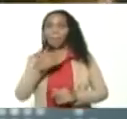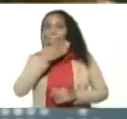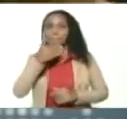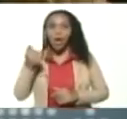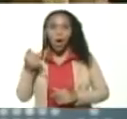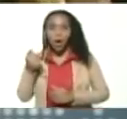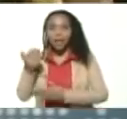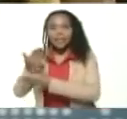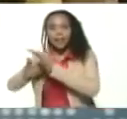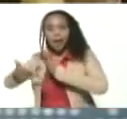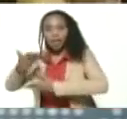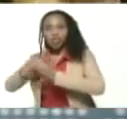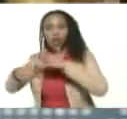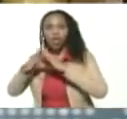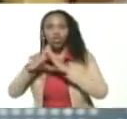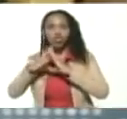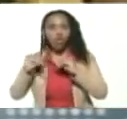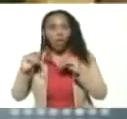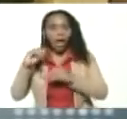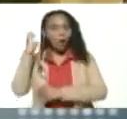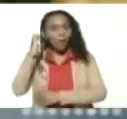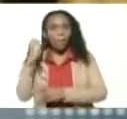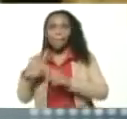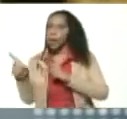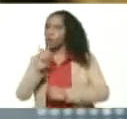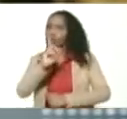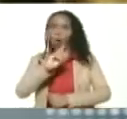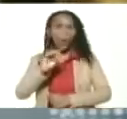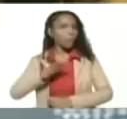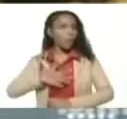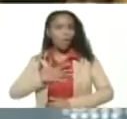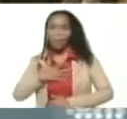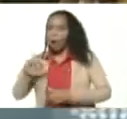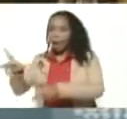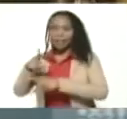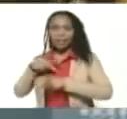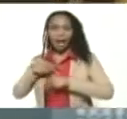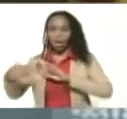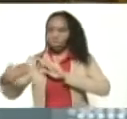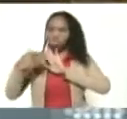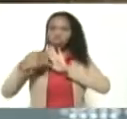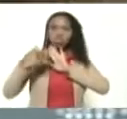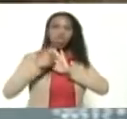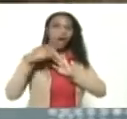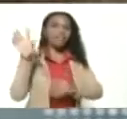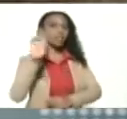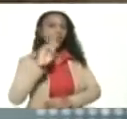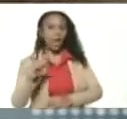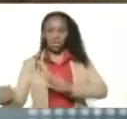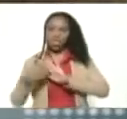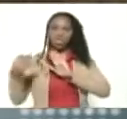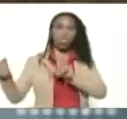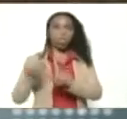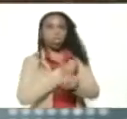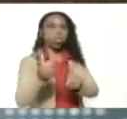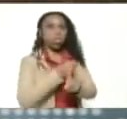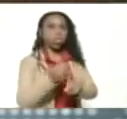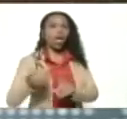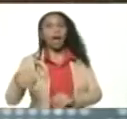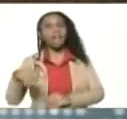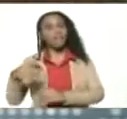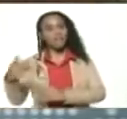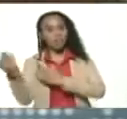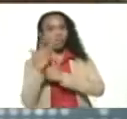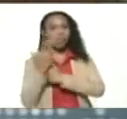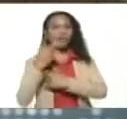Europa, pero no podemos aceptar que nadie venga a ofender a Venezuela, a agredir a Venezuela, a sancionar